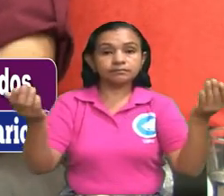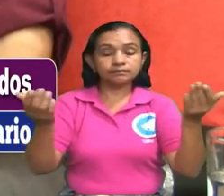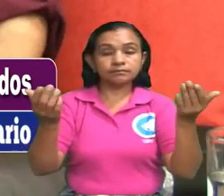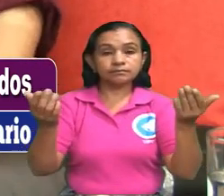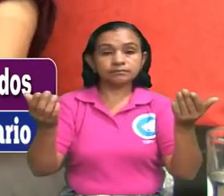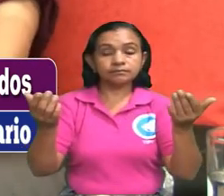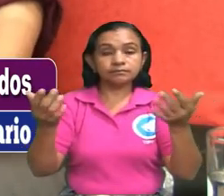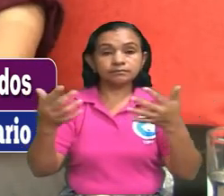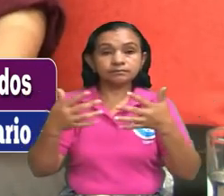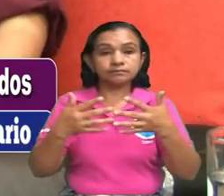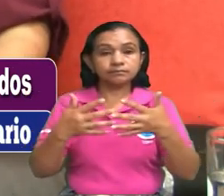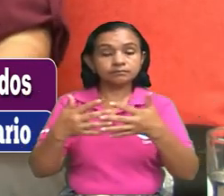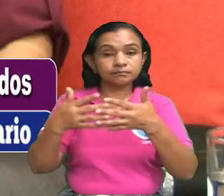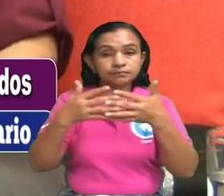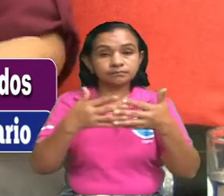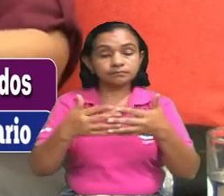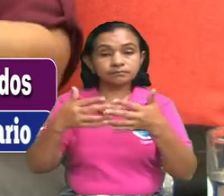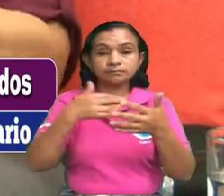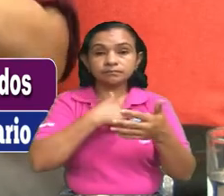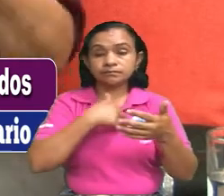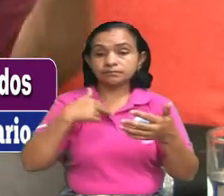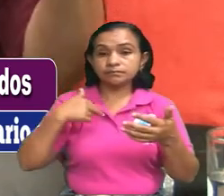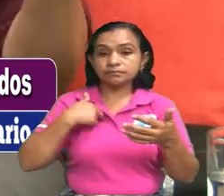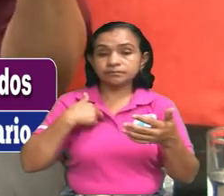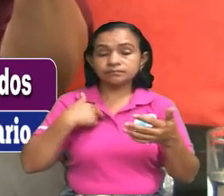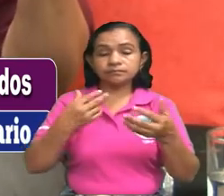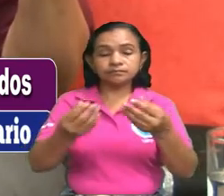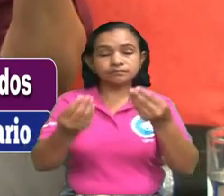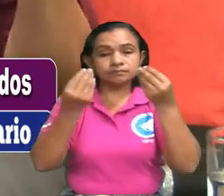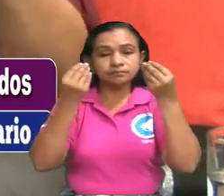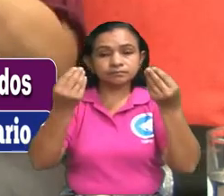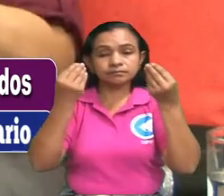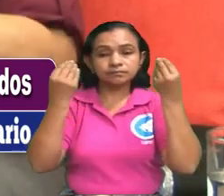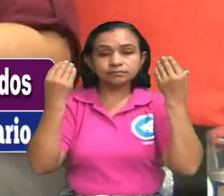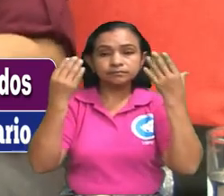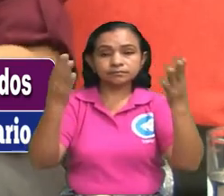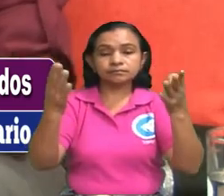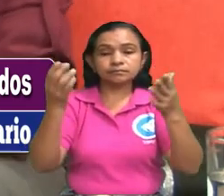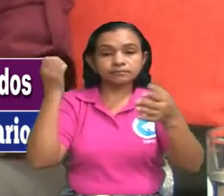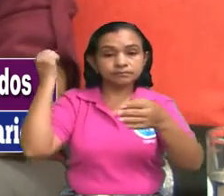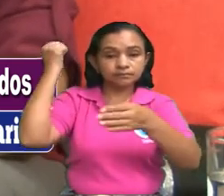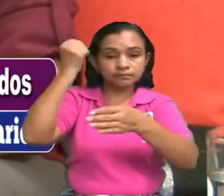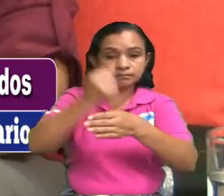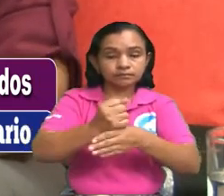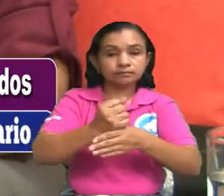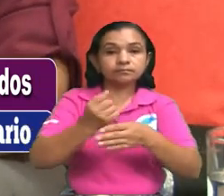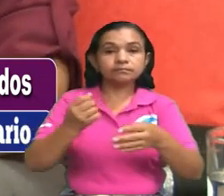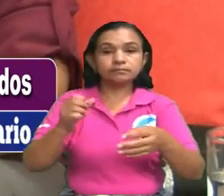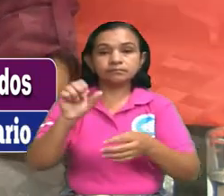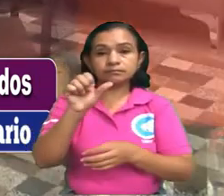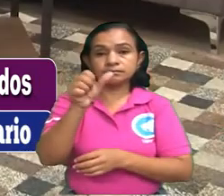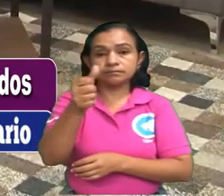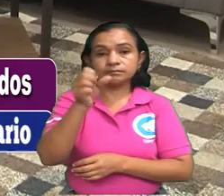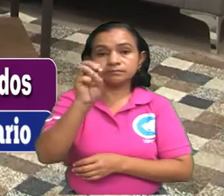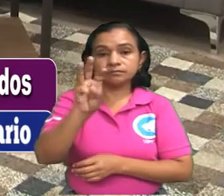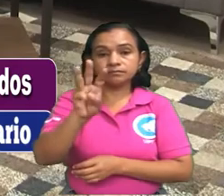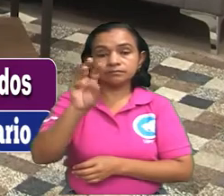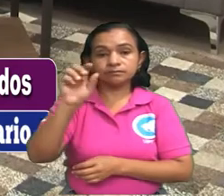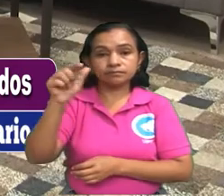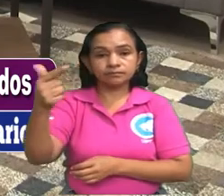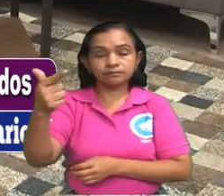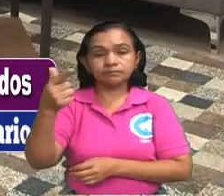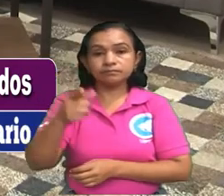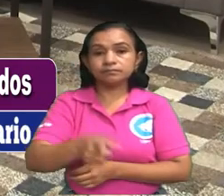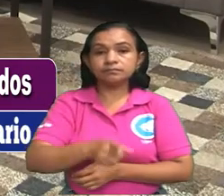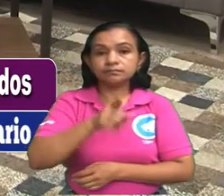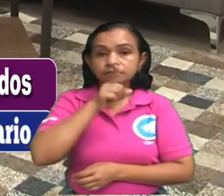el imperio hizo miles de maniobras para asesinarlo. 637 atentados. Para